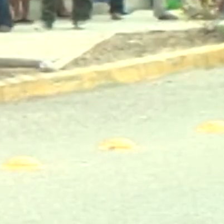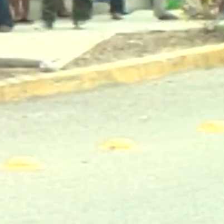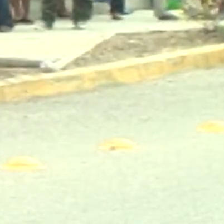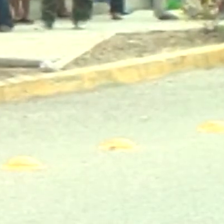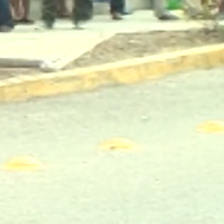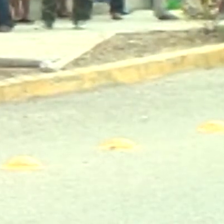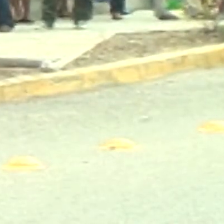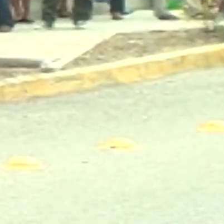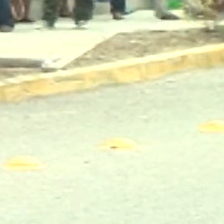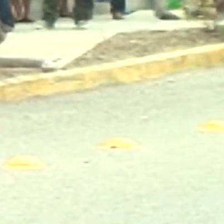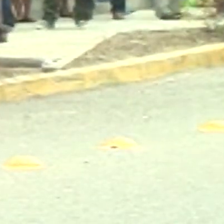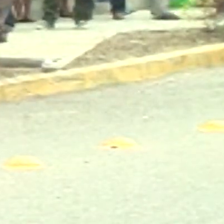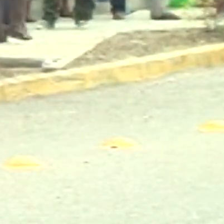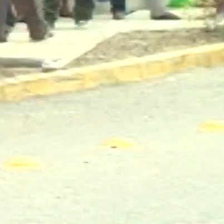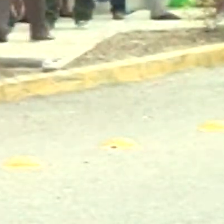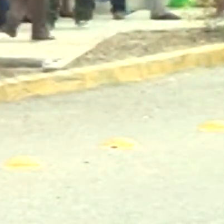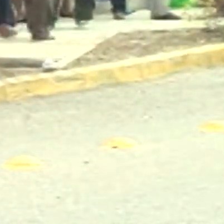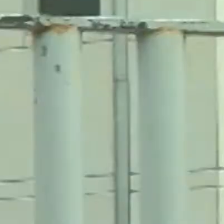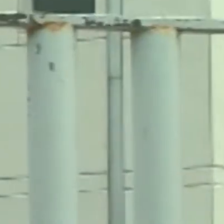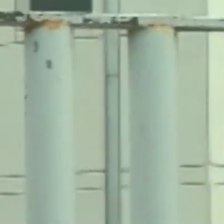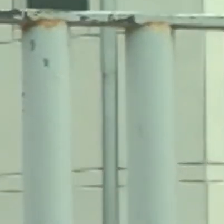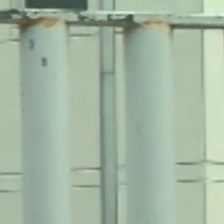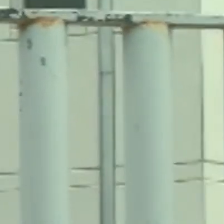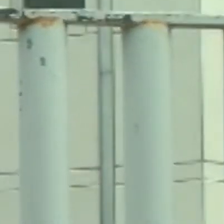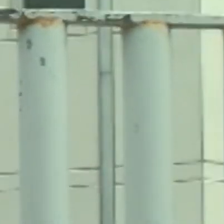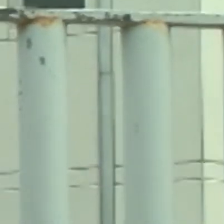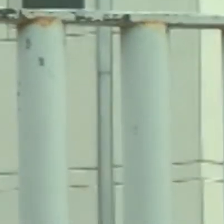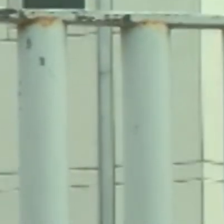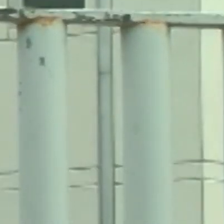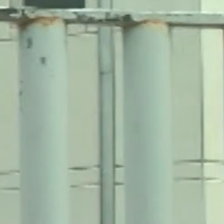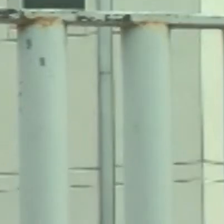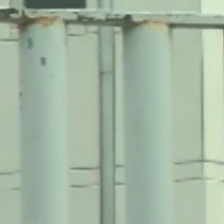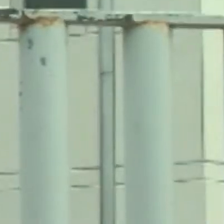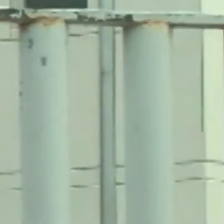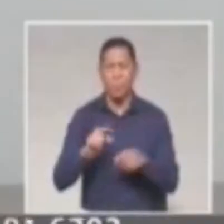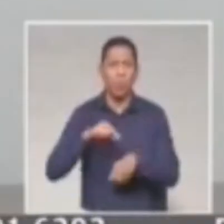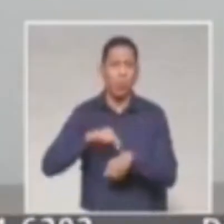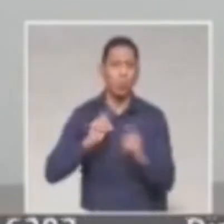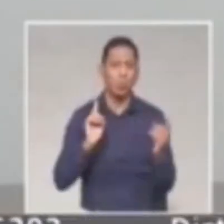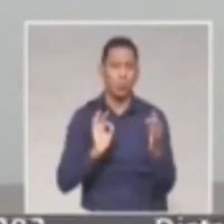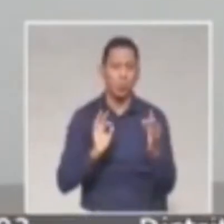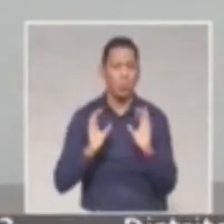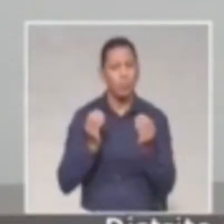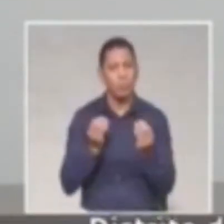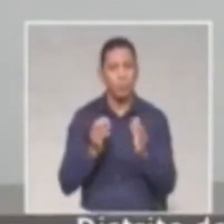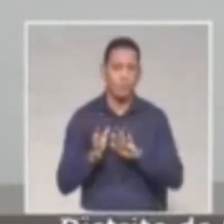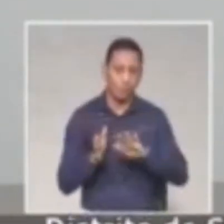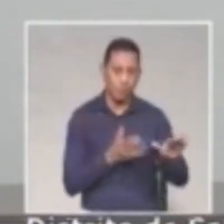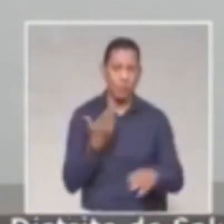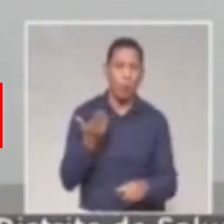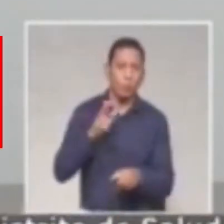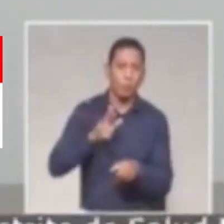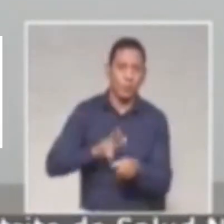asegurando que todo lo que han pedido en cuanto a material e insumos se les ha dado. En cuanto a los